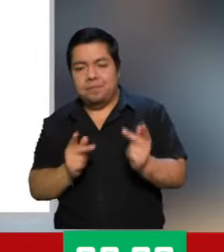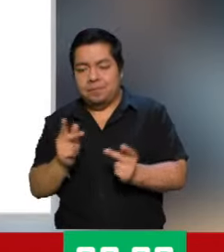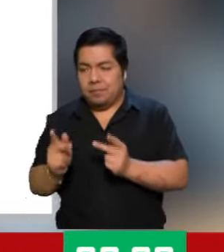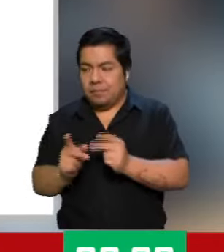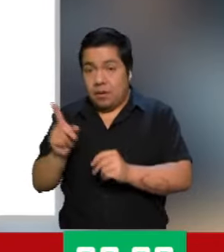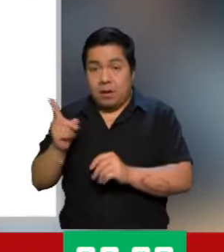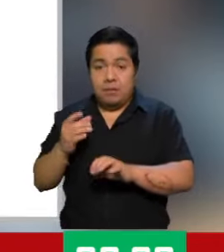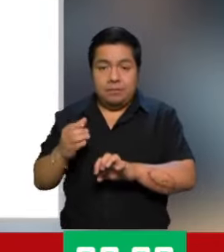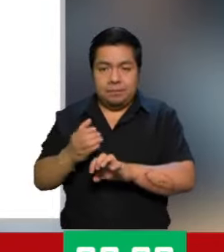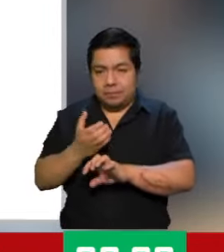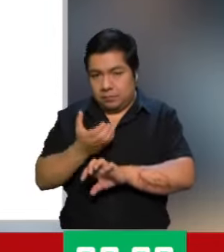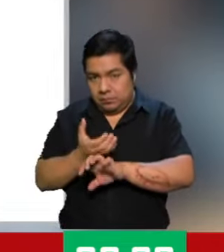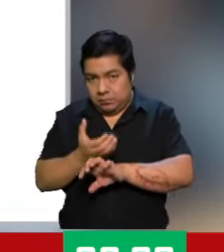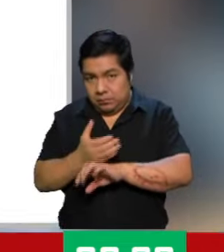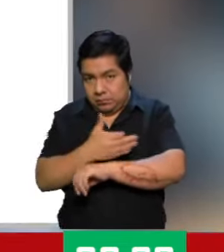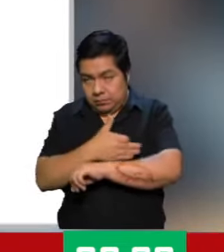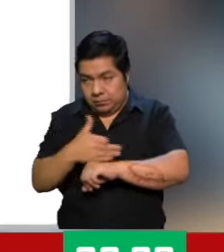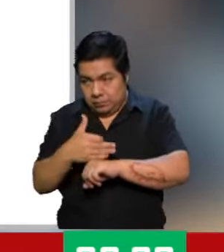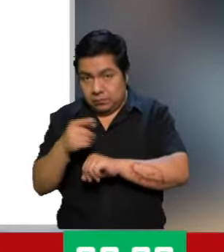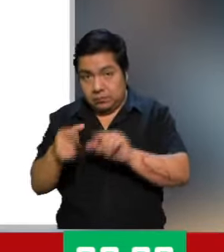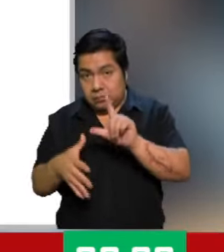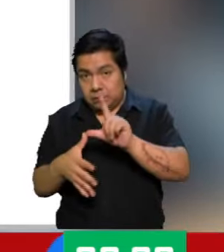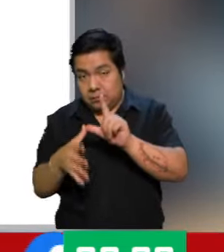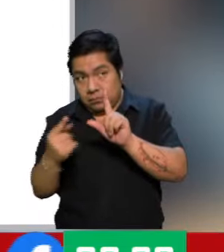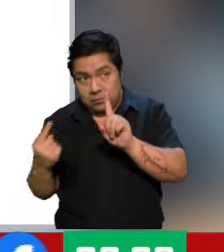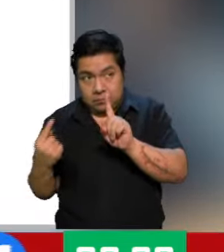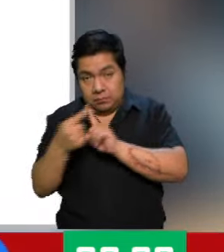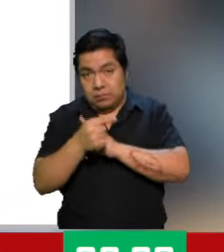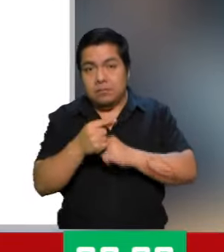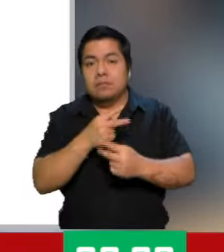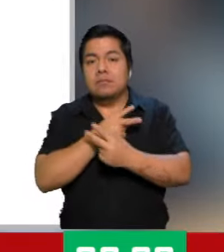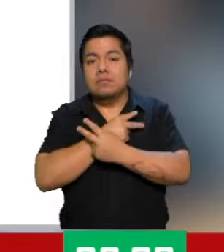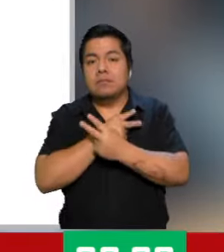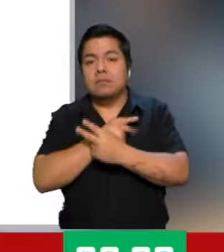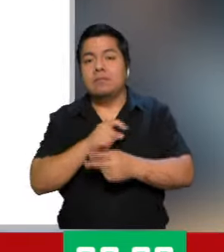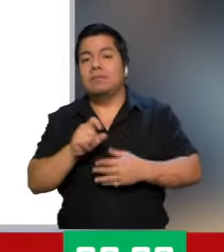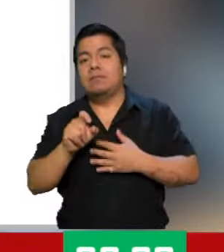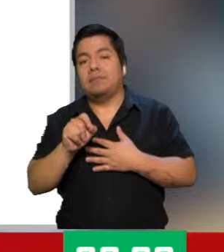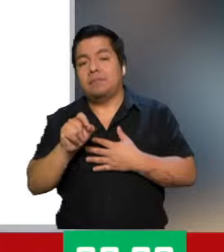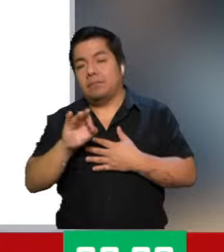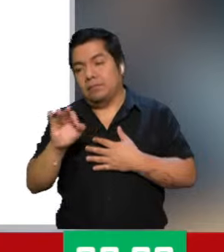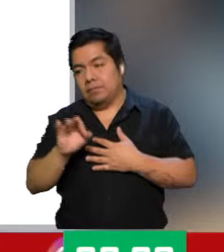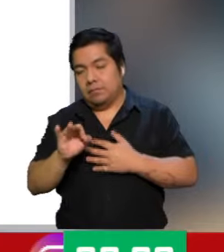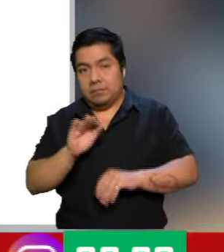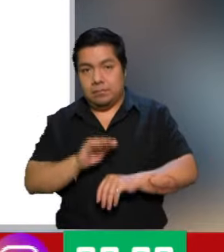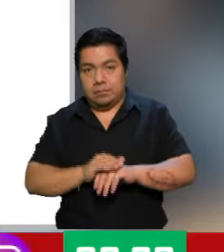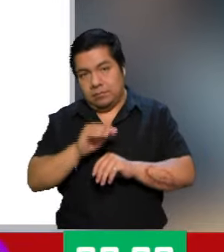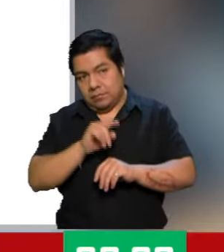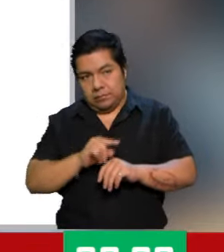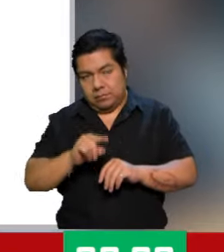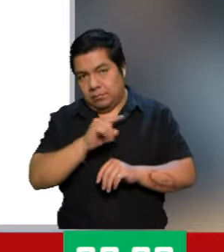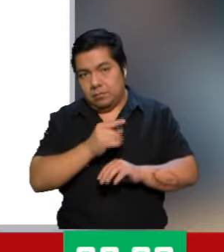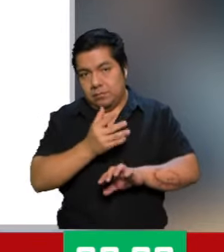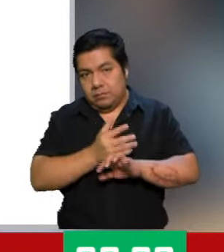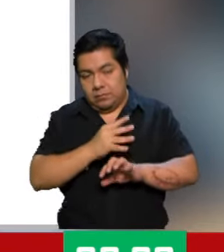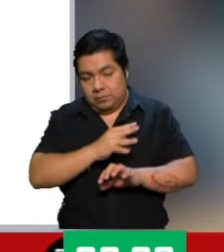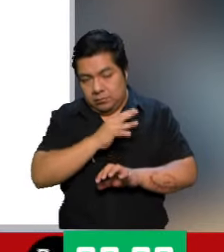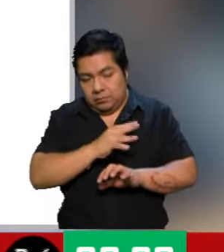Estados Unidos, las familias latinas cuando van de vacaciones gastan 20% más que nosotros, los